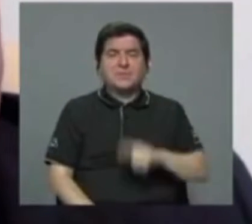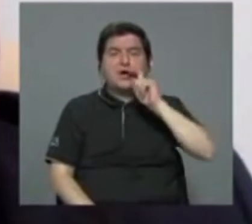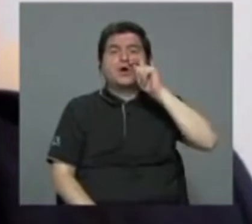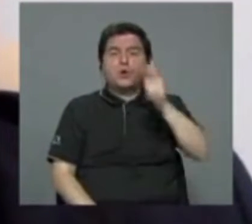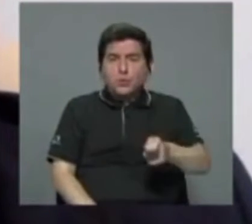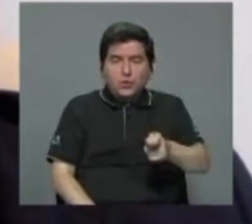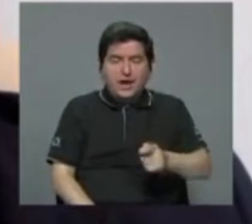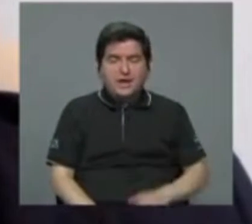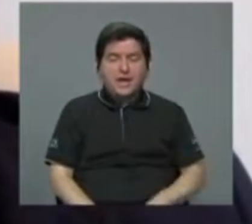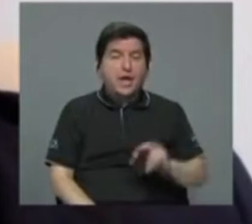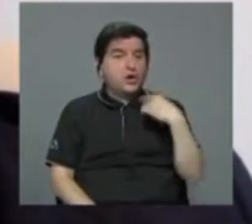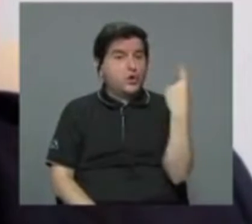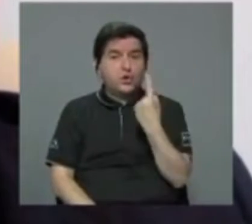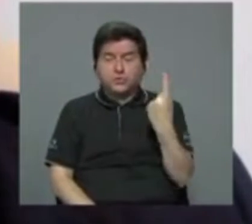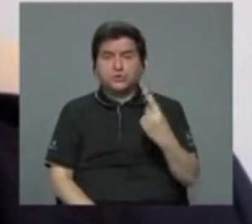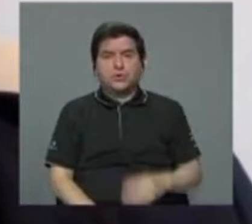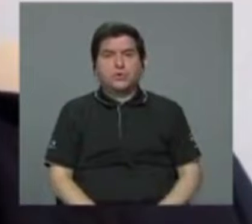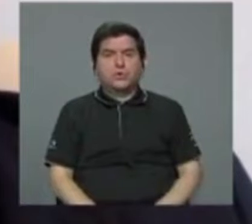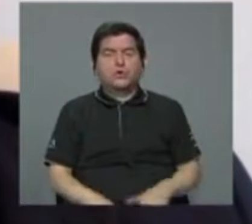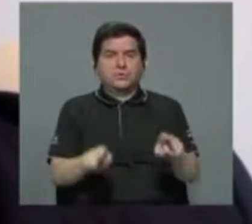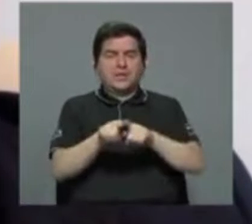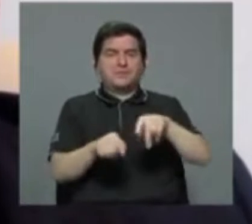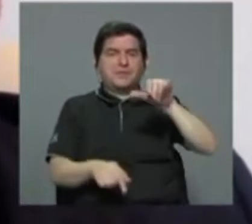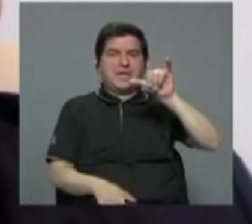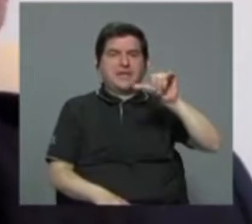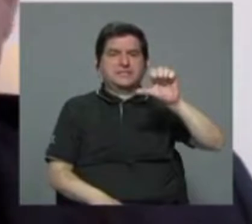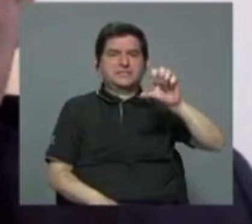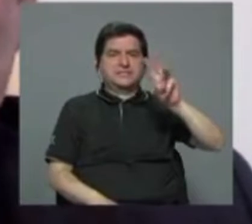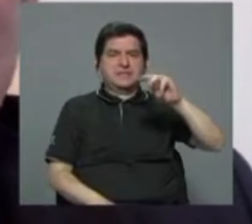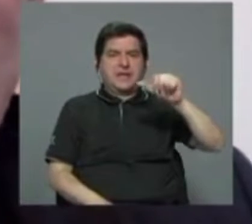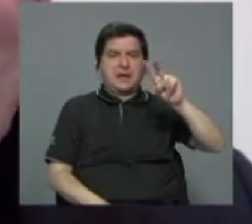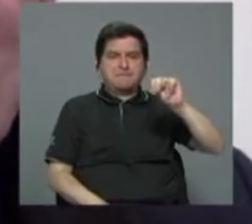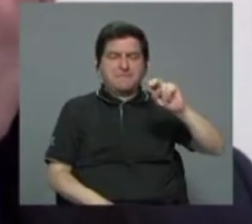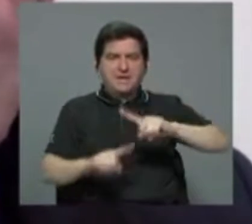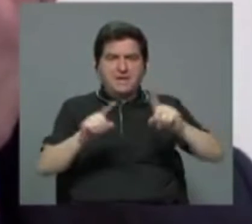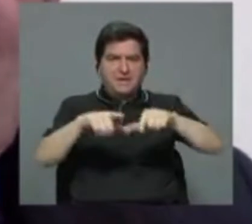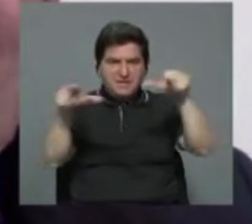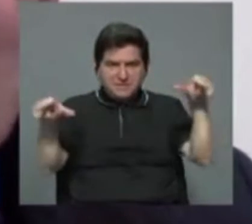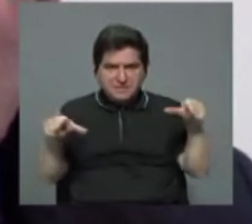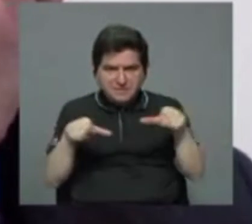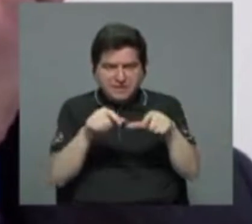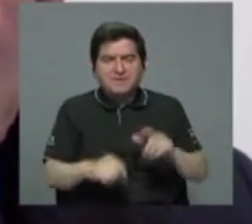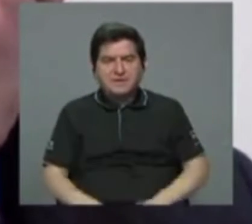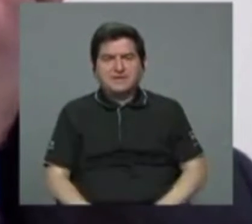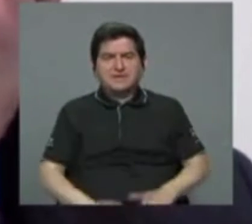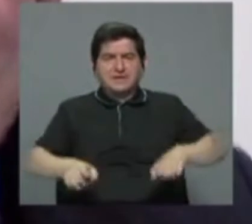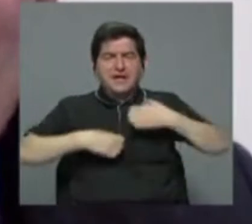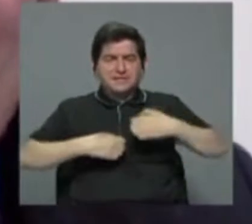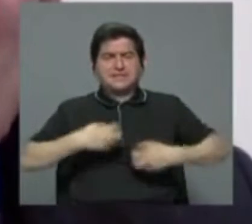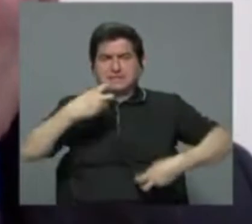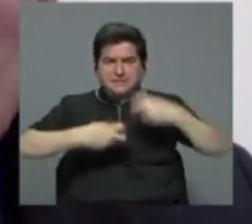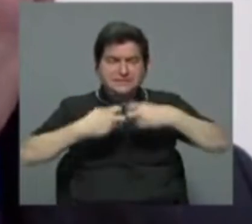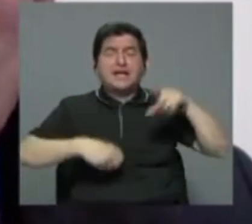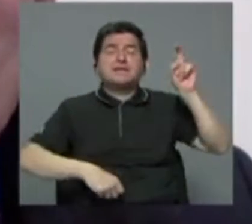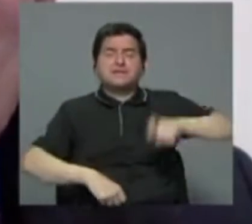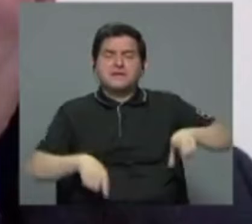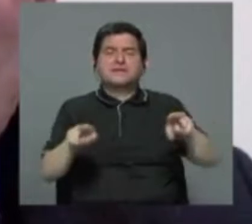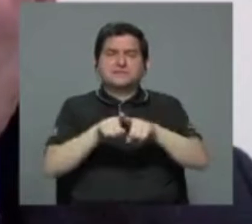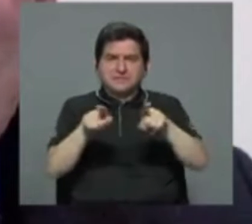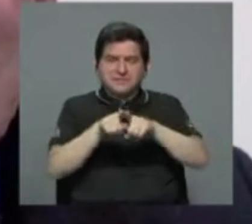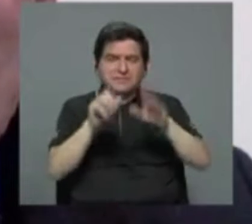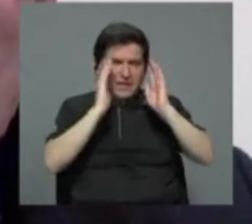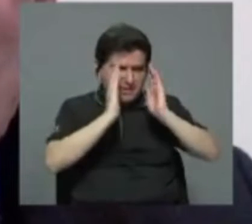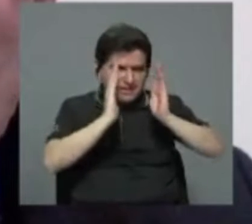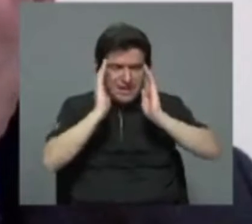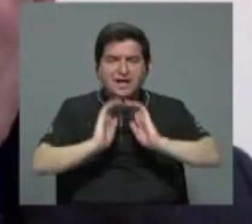pero no solo en Ucrania, en Yemen y en todos los sitios en donde hay conflictos, hay necesidad de atender niños. Pues